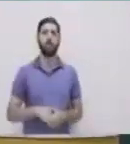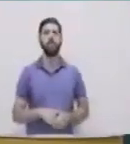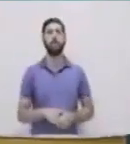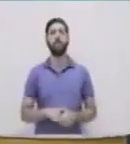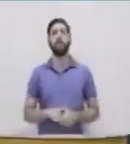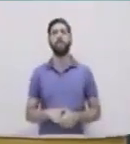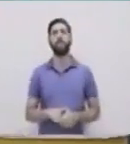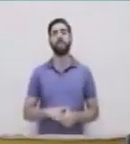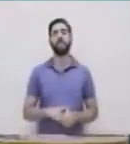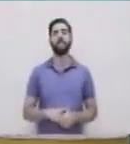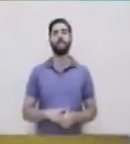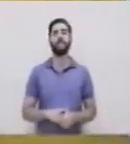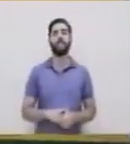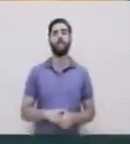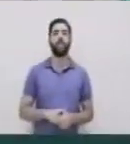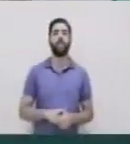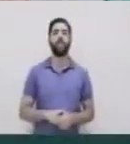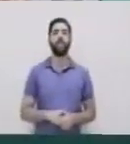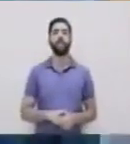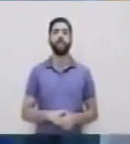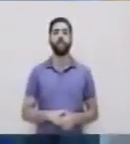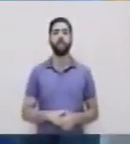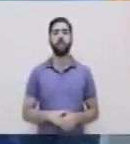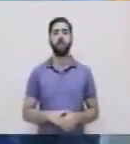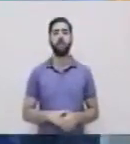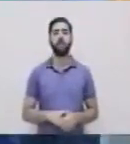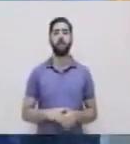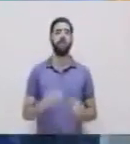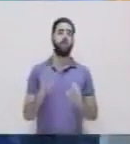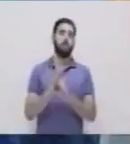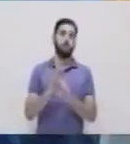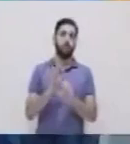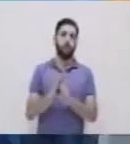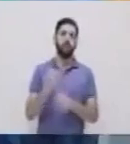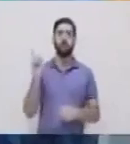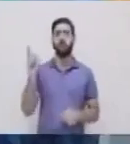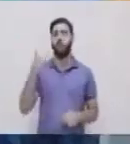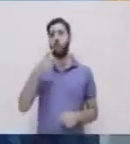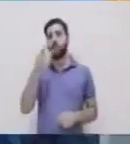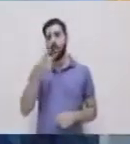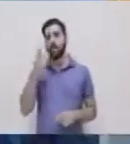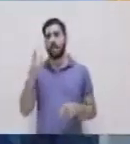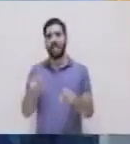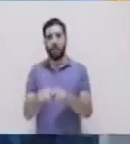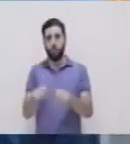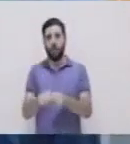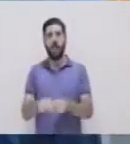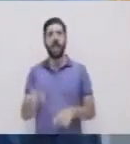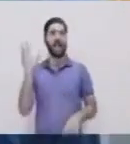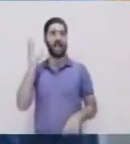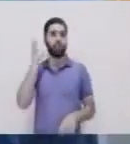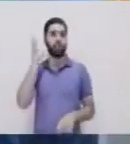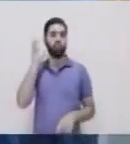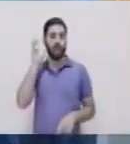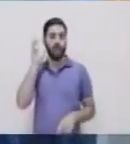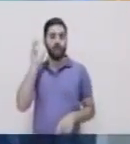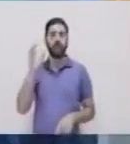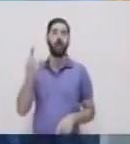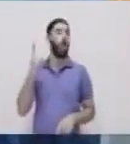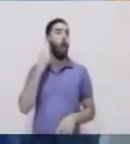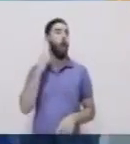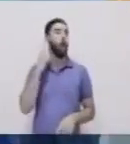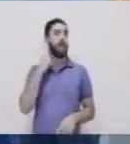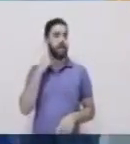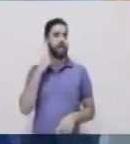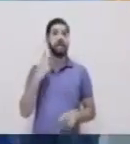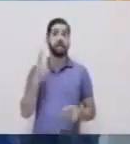escuchar. Yo le pregunto a usted, Claudia, ¿será lo mismo escuchar y oír? No, definitivamente no es lo